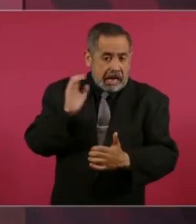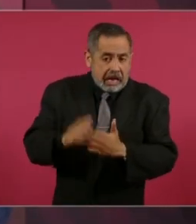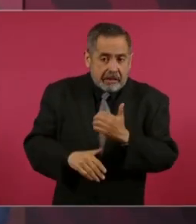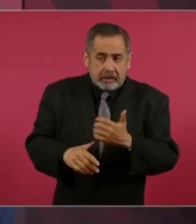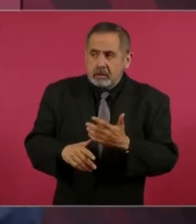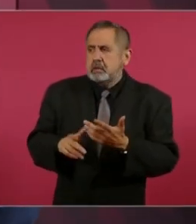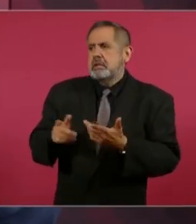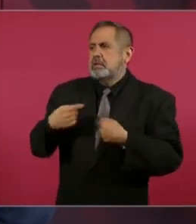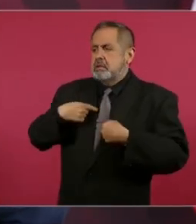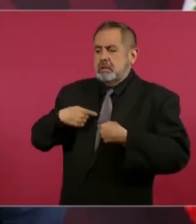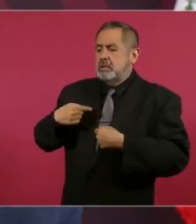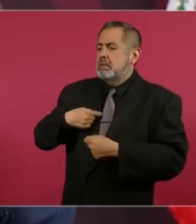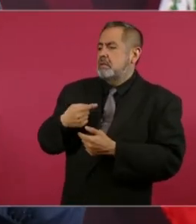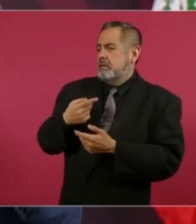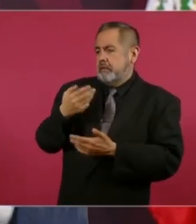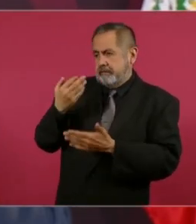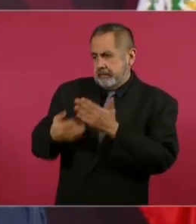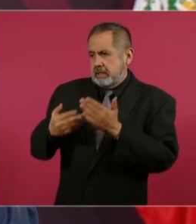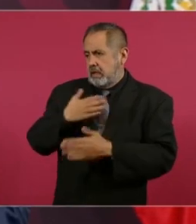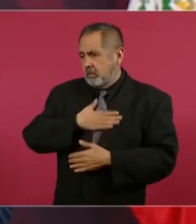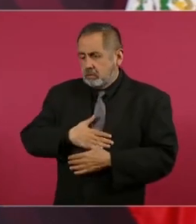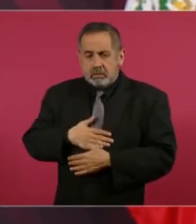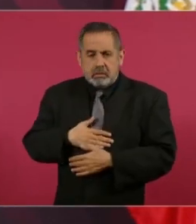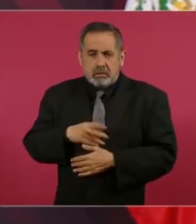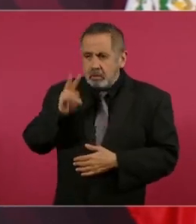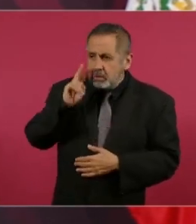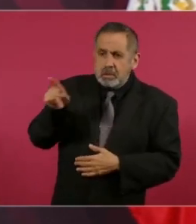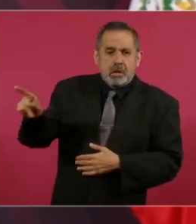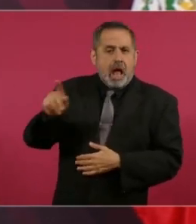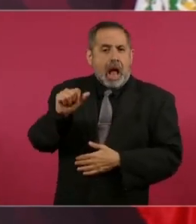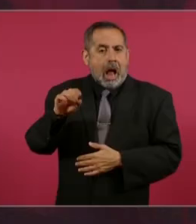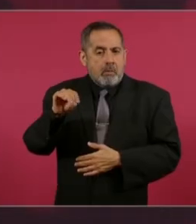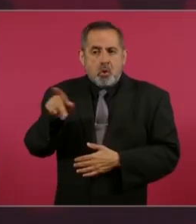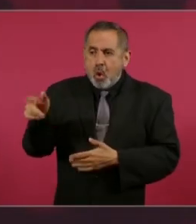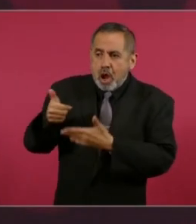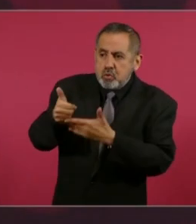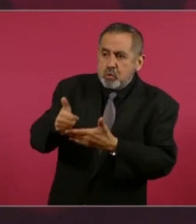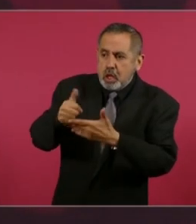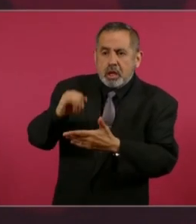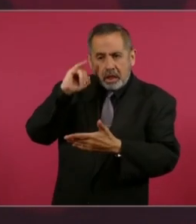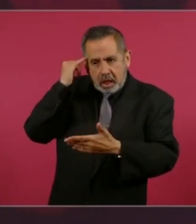y como hemos ayudado a campesinos,